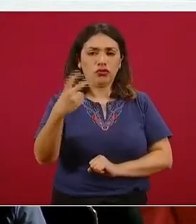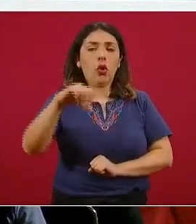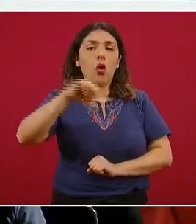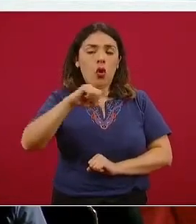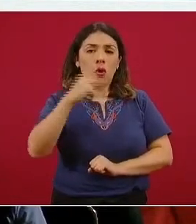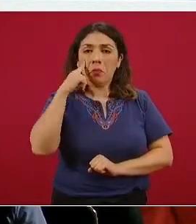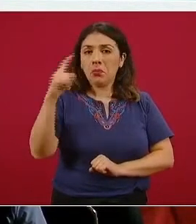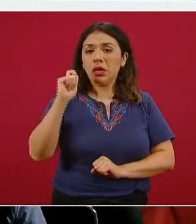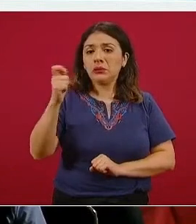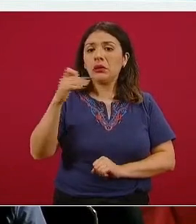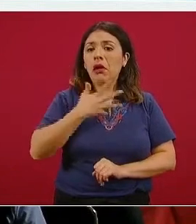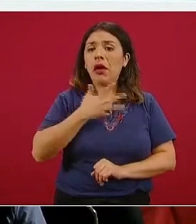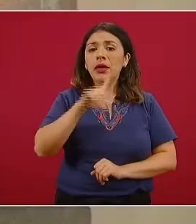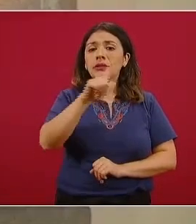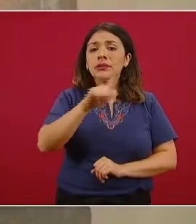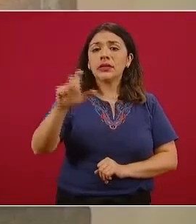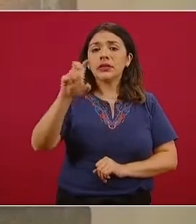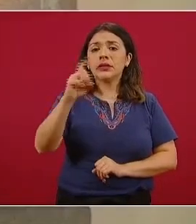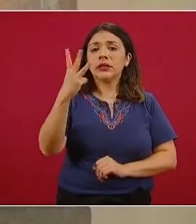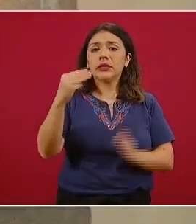actualizamos